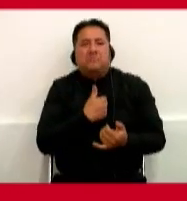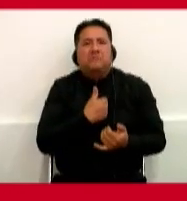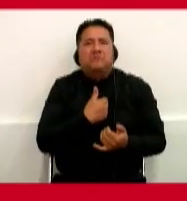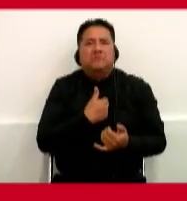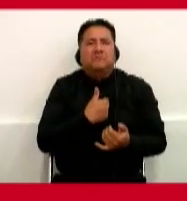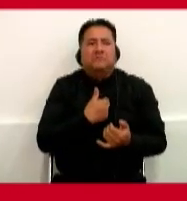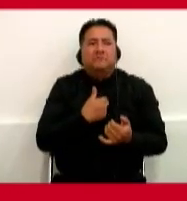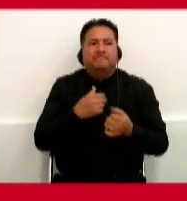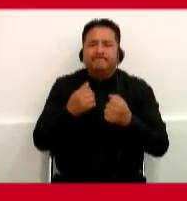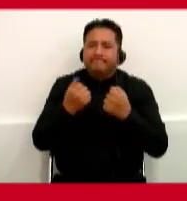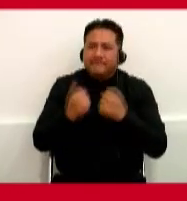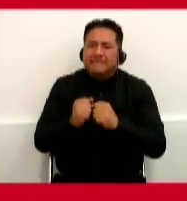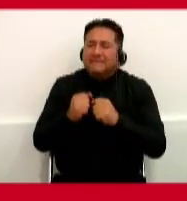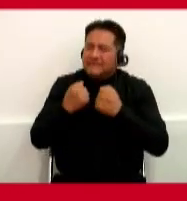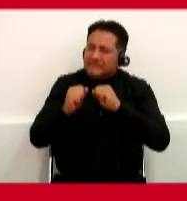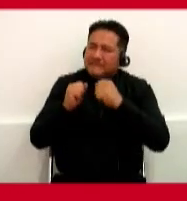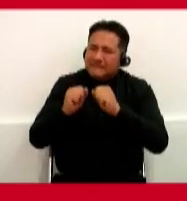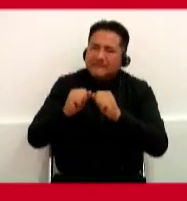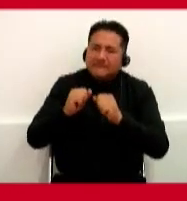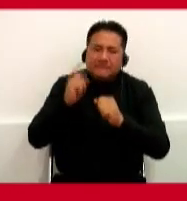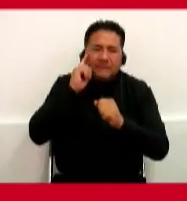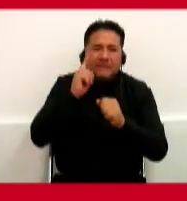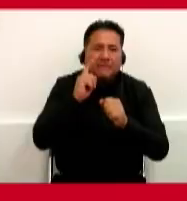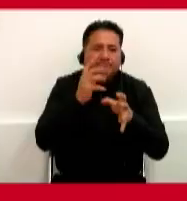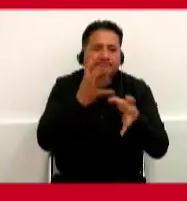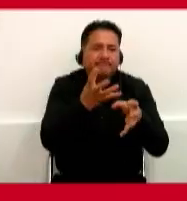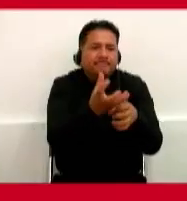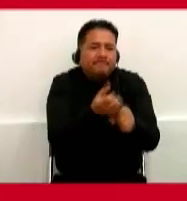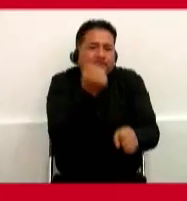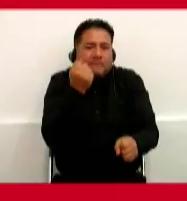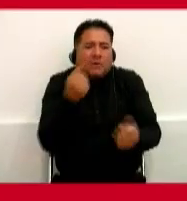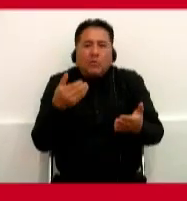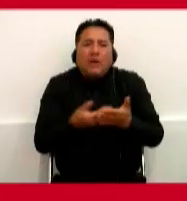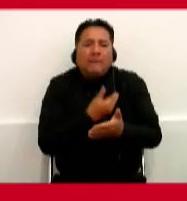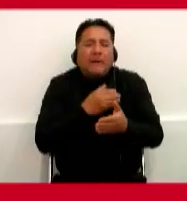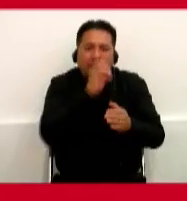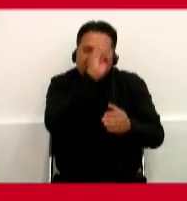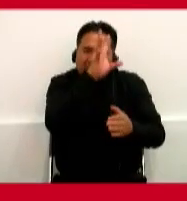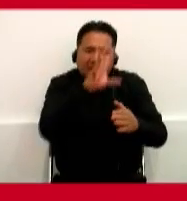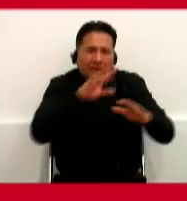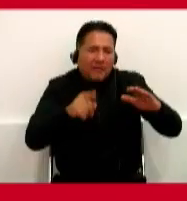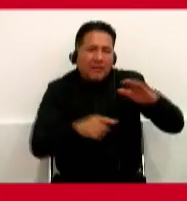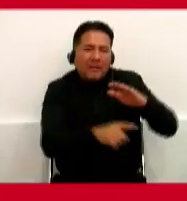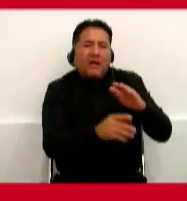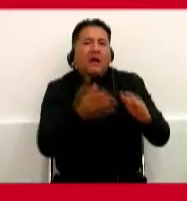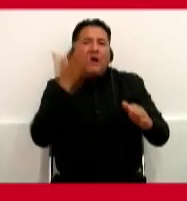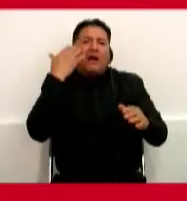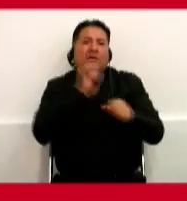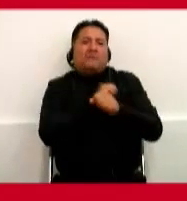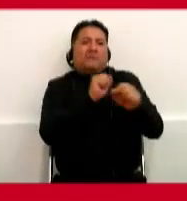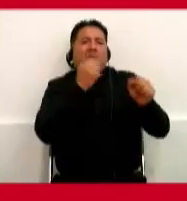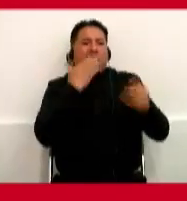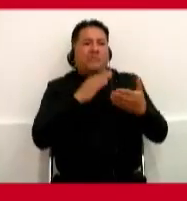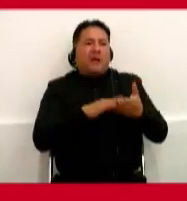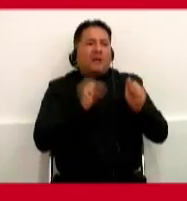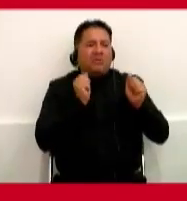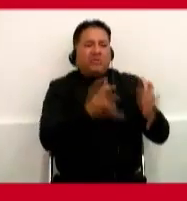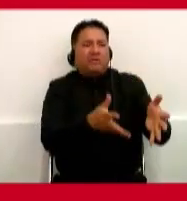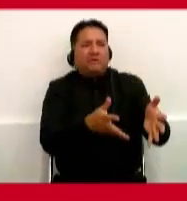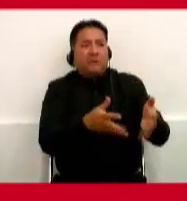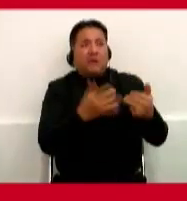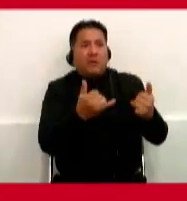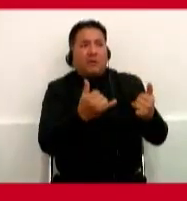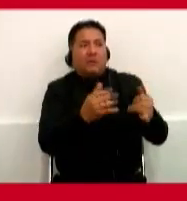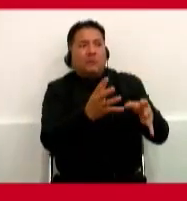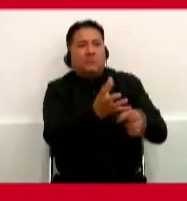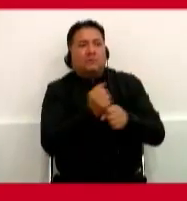esa recuperación, Claro, ¿no es cierto? sí. Ok, has explicado muy bien ese proceso desde el diseño de la ingeniería, desde la parte de